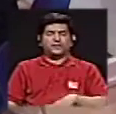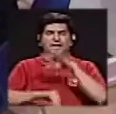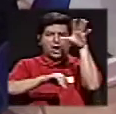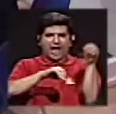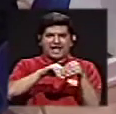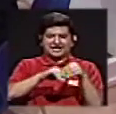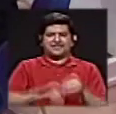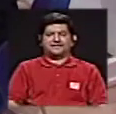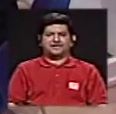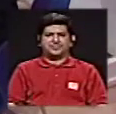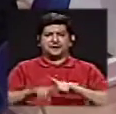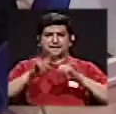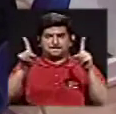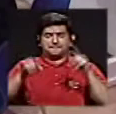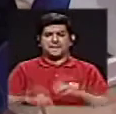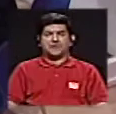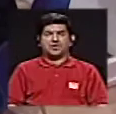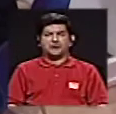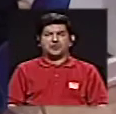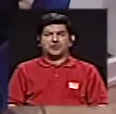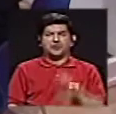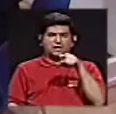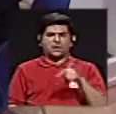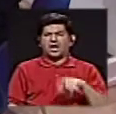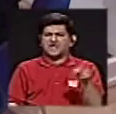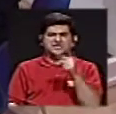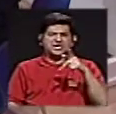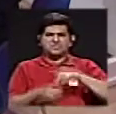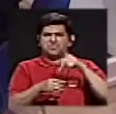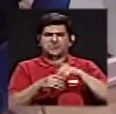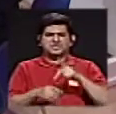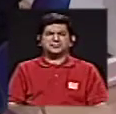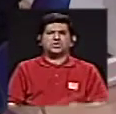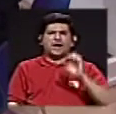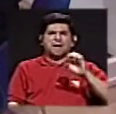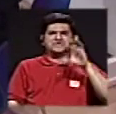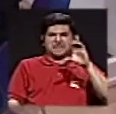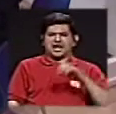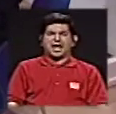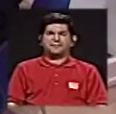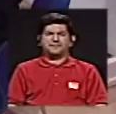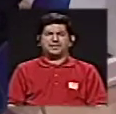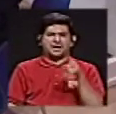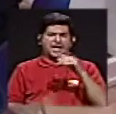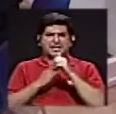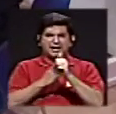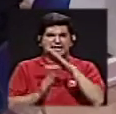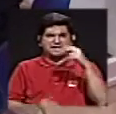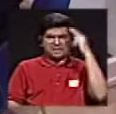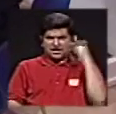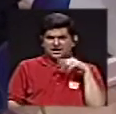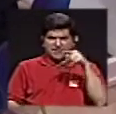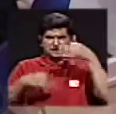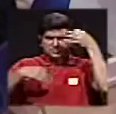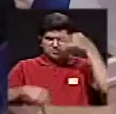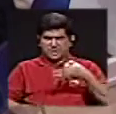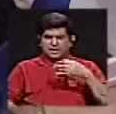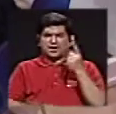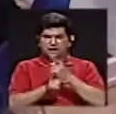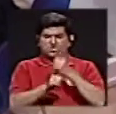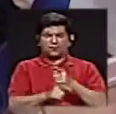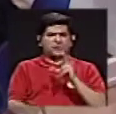pero sé por qué se descartó la participación de eps y líder y negra esto usted de acuerdo con esa posición porque